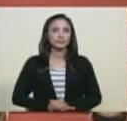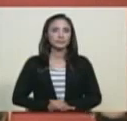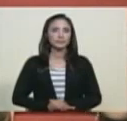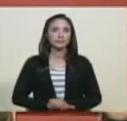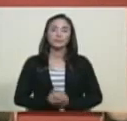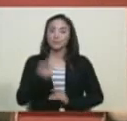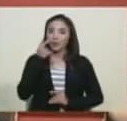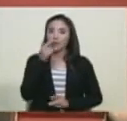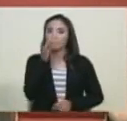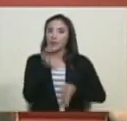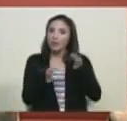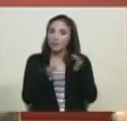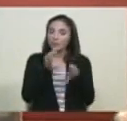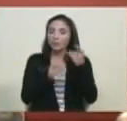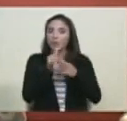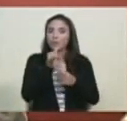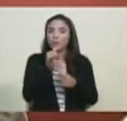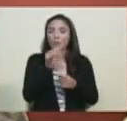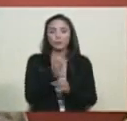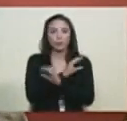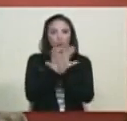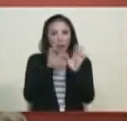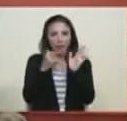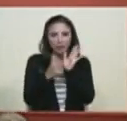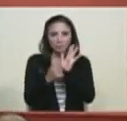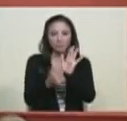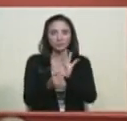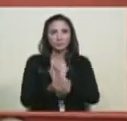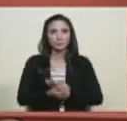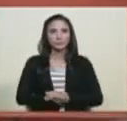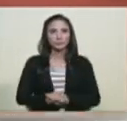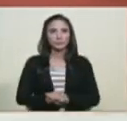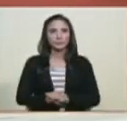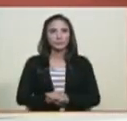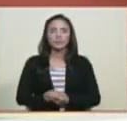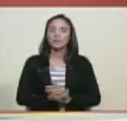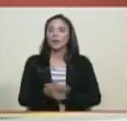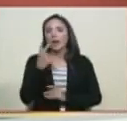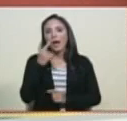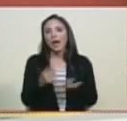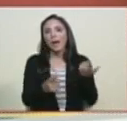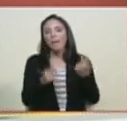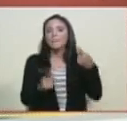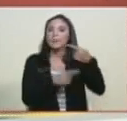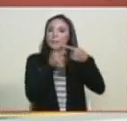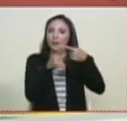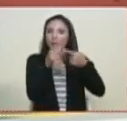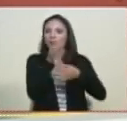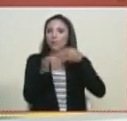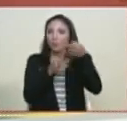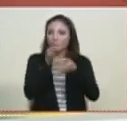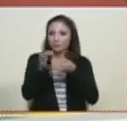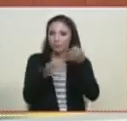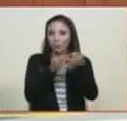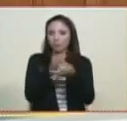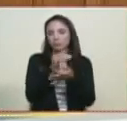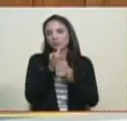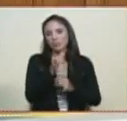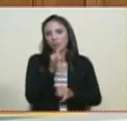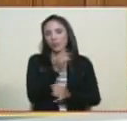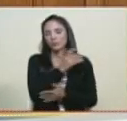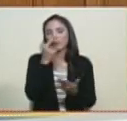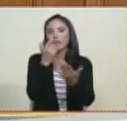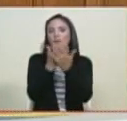Bueno, parte, una fracción de la primera declaración que rindió frente al